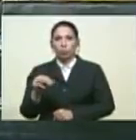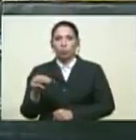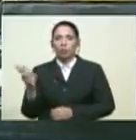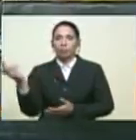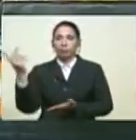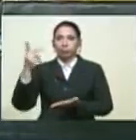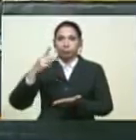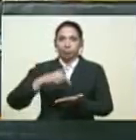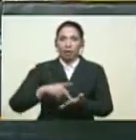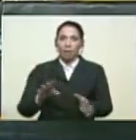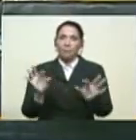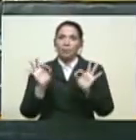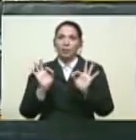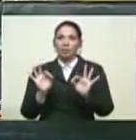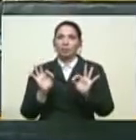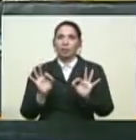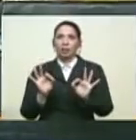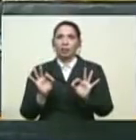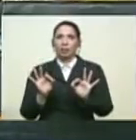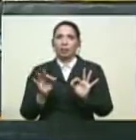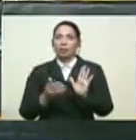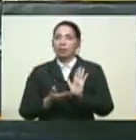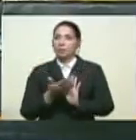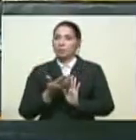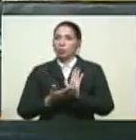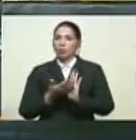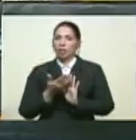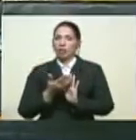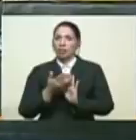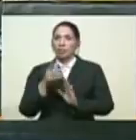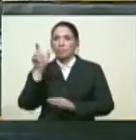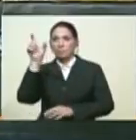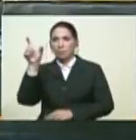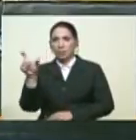de una importante personalidad del mundo.